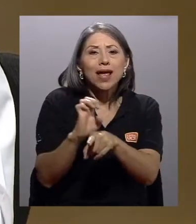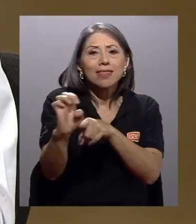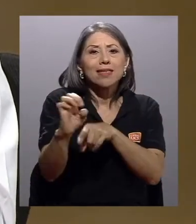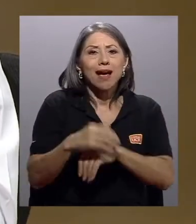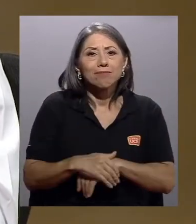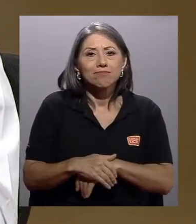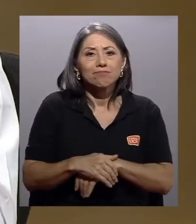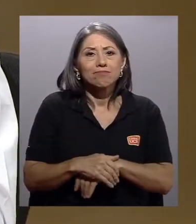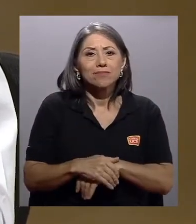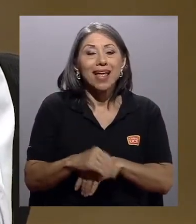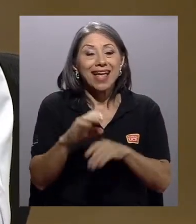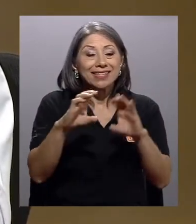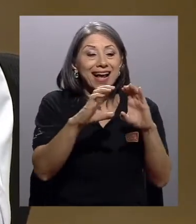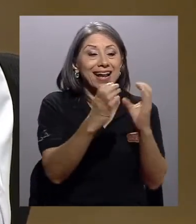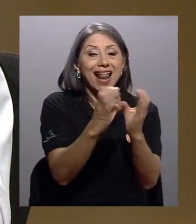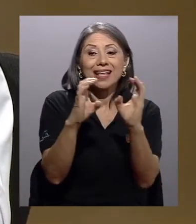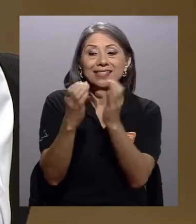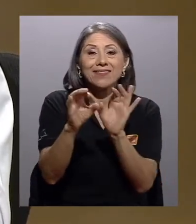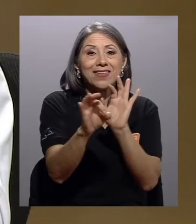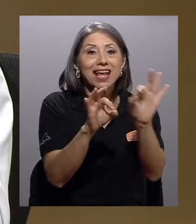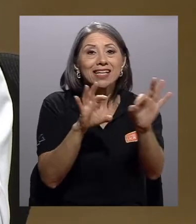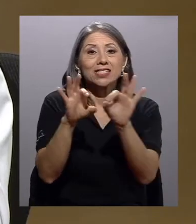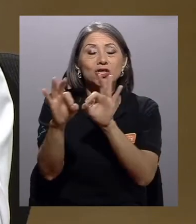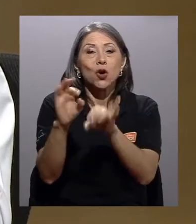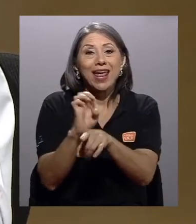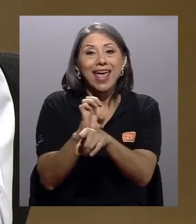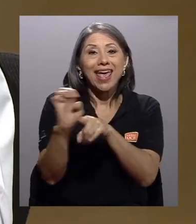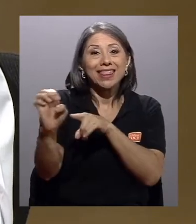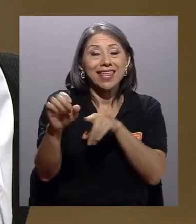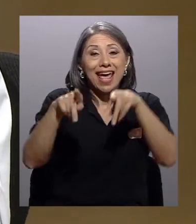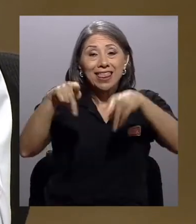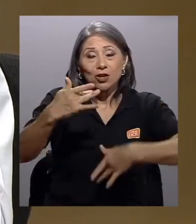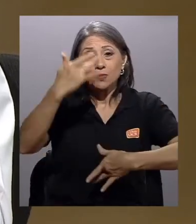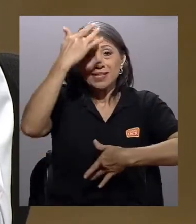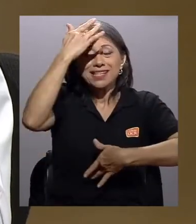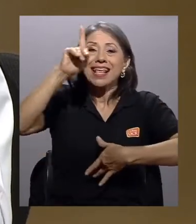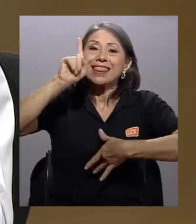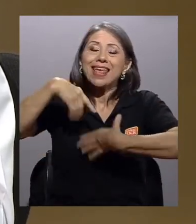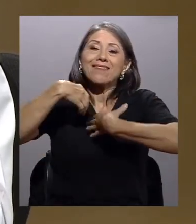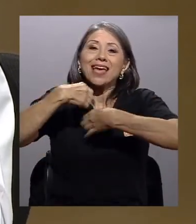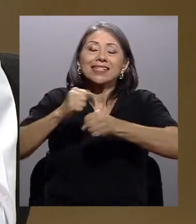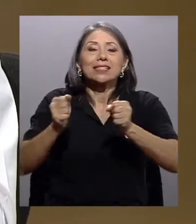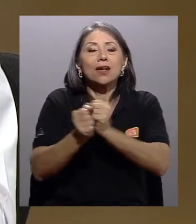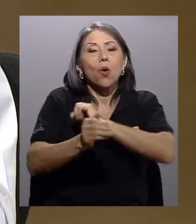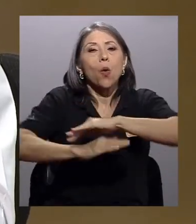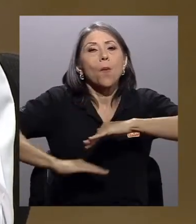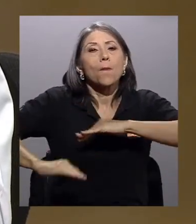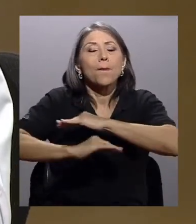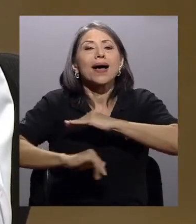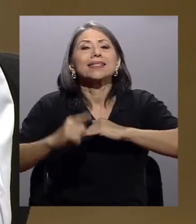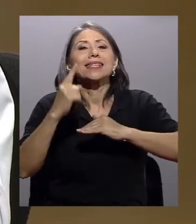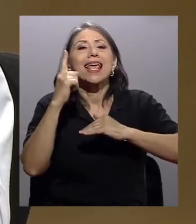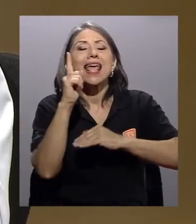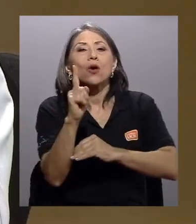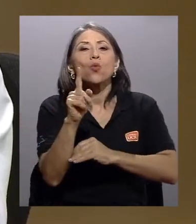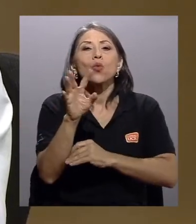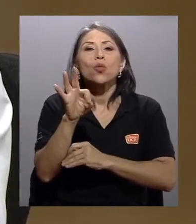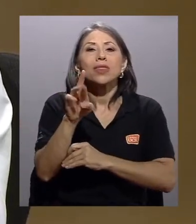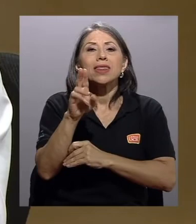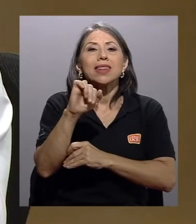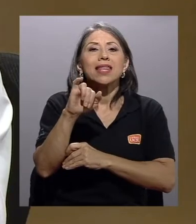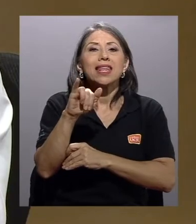ética de los pacientes tiene que hacerse con base en un triage. Este triage no puede bajo ninguna circunstancia ser